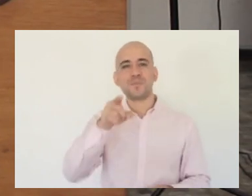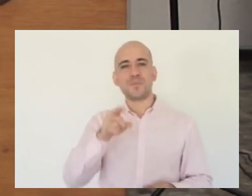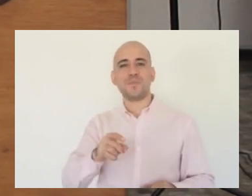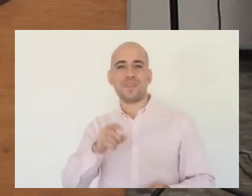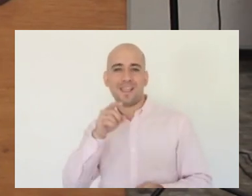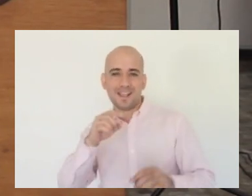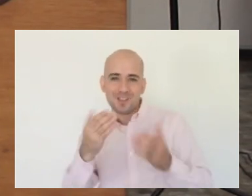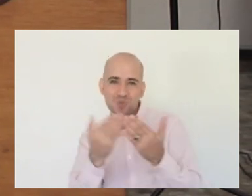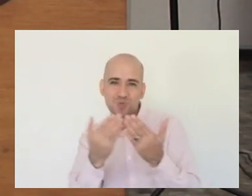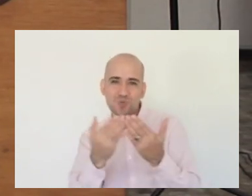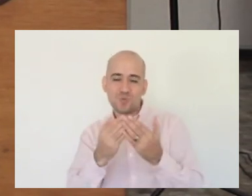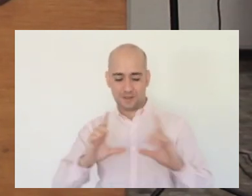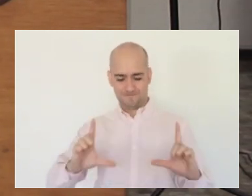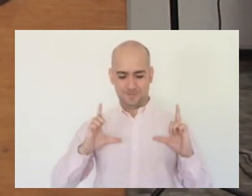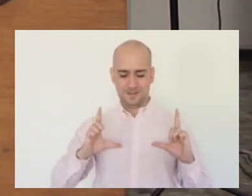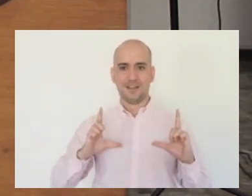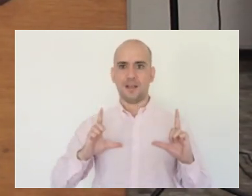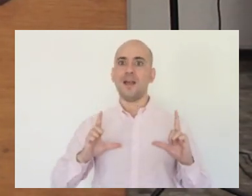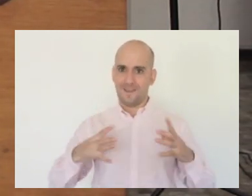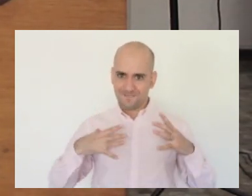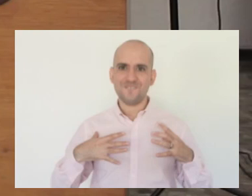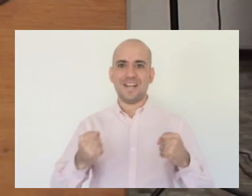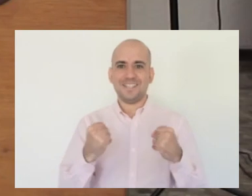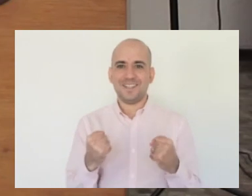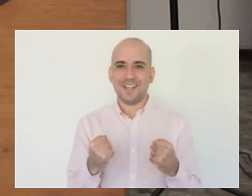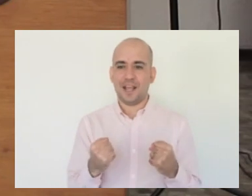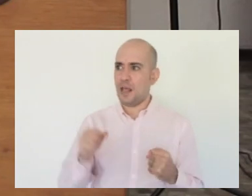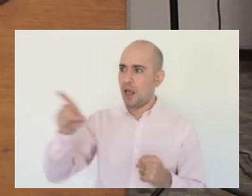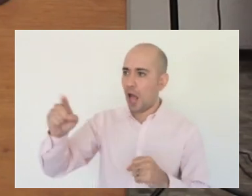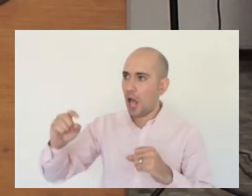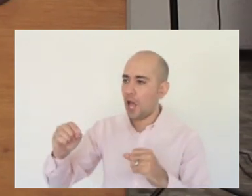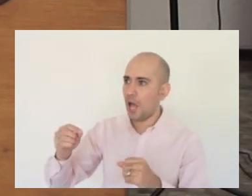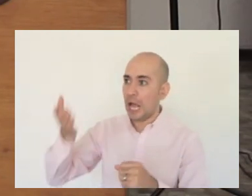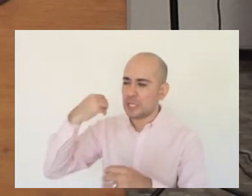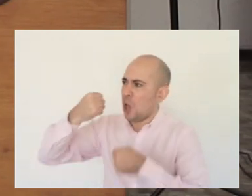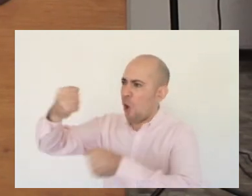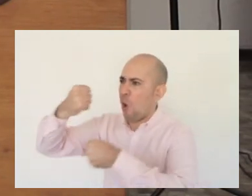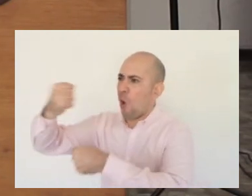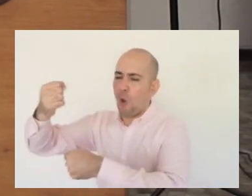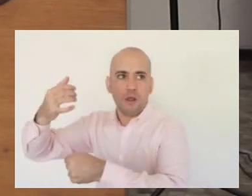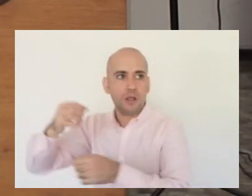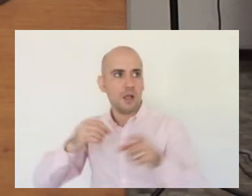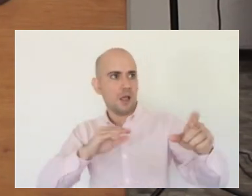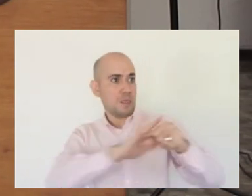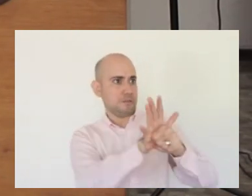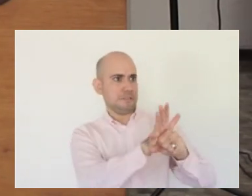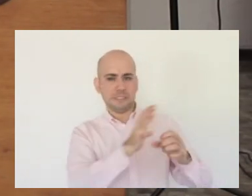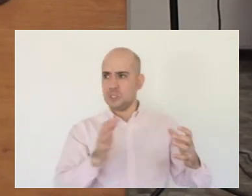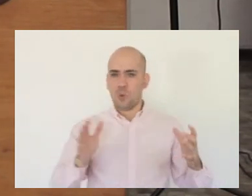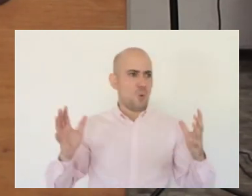Nuestros alumnos y alumnas que egresan tan valerosamente de la enseñanza media, habiendo sobrellevado todas las